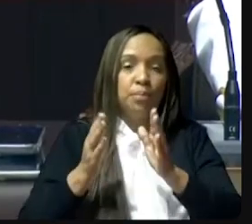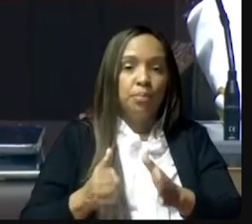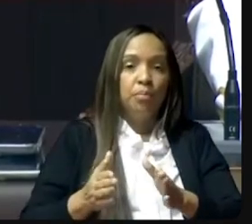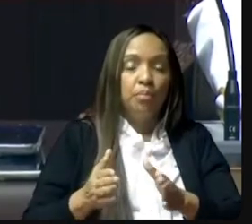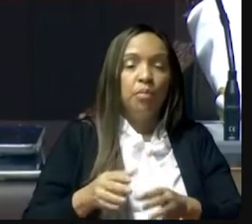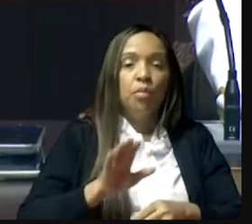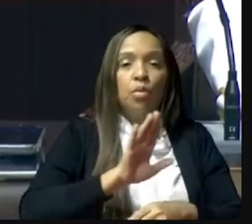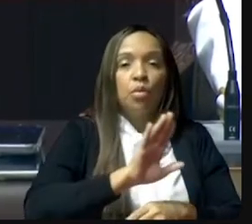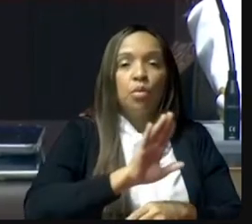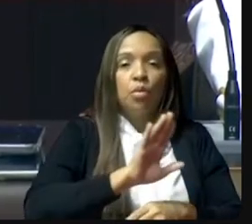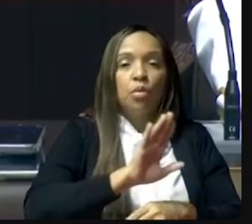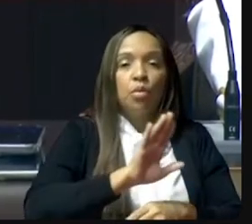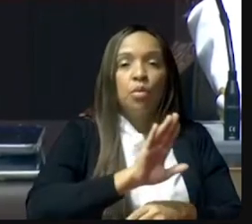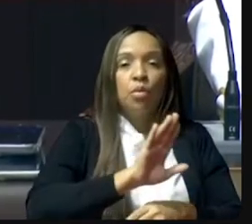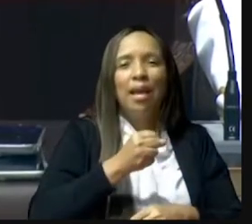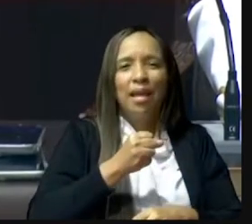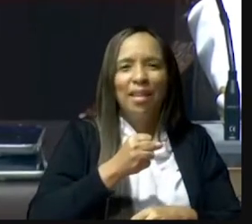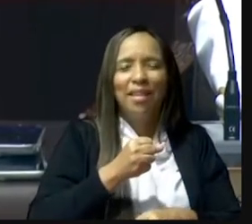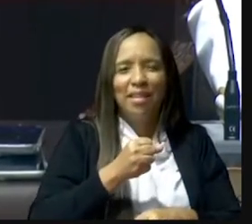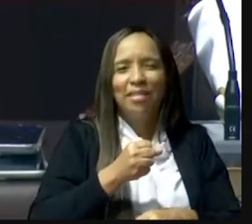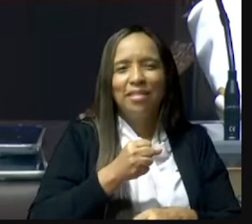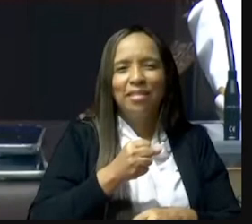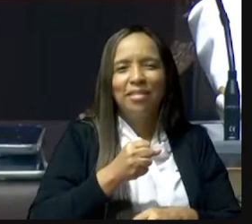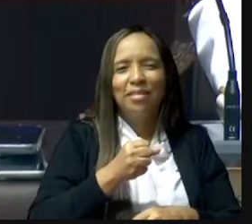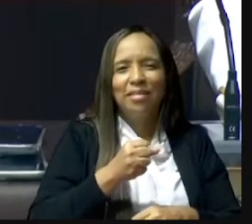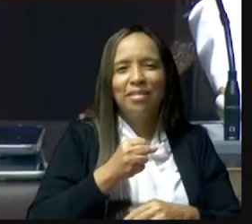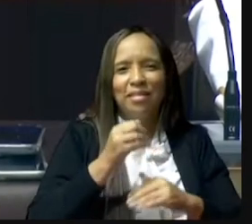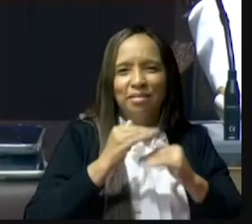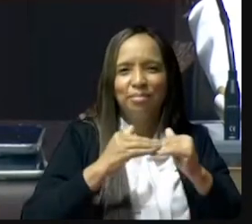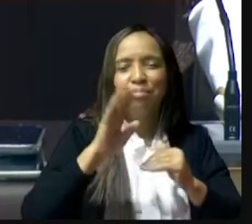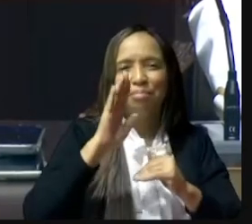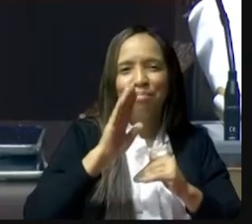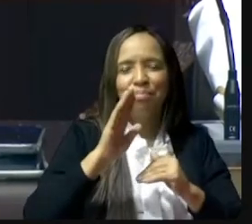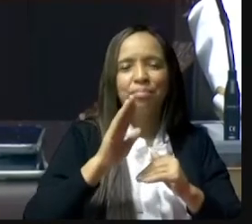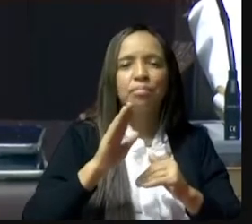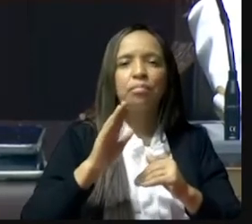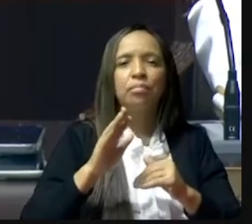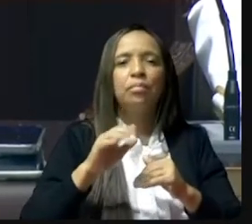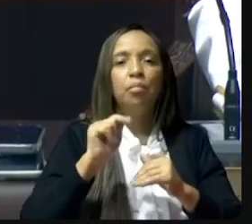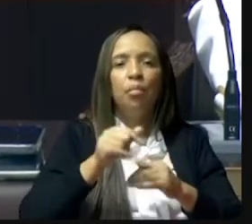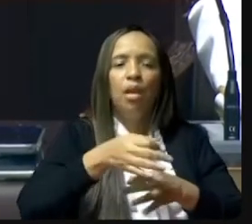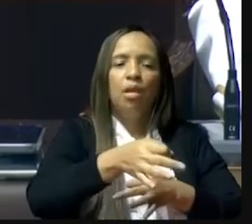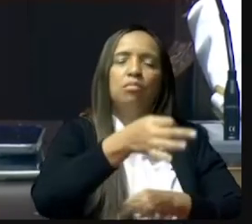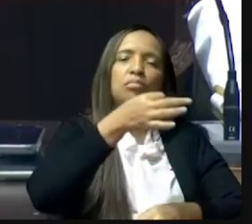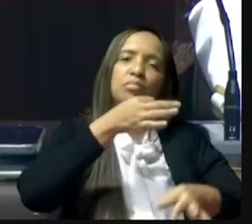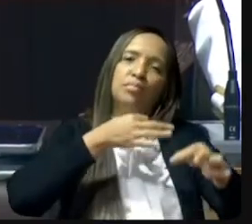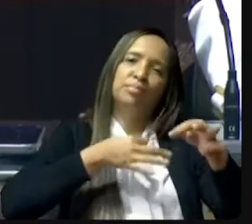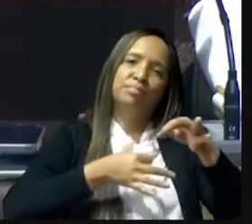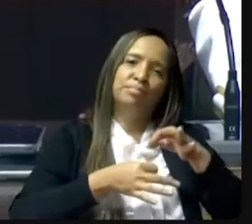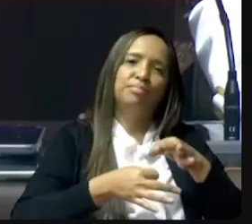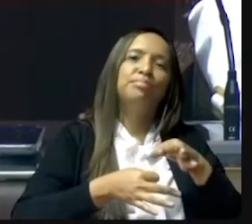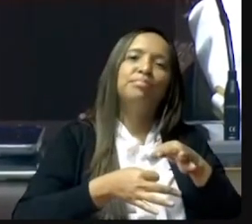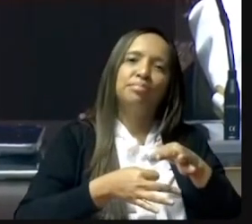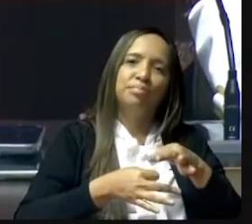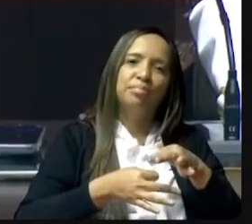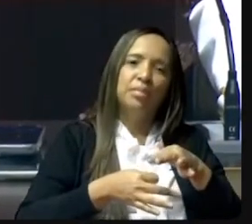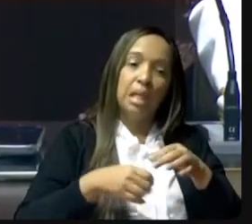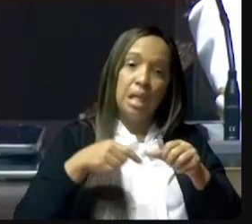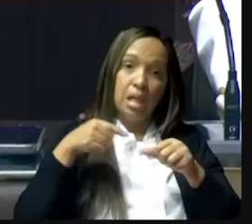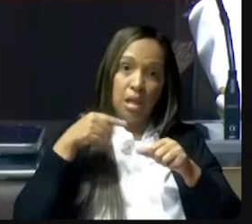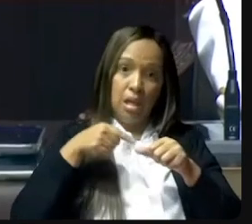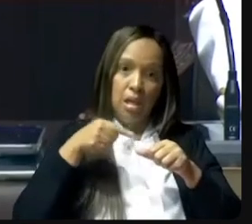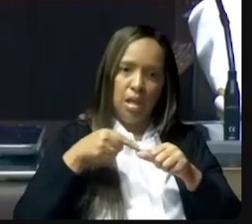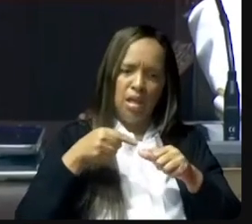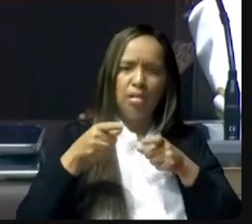en la vida correcto de mayor edad de vida para que eh coordine los